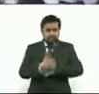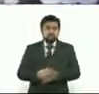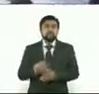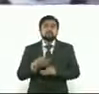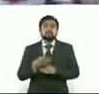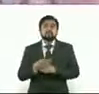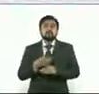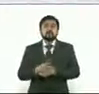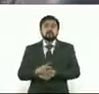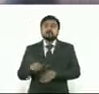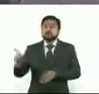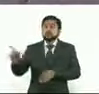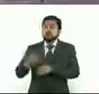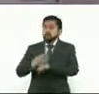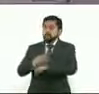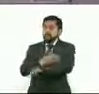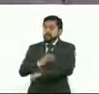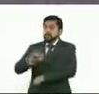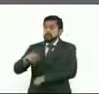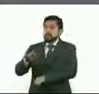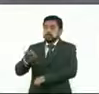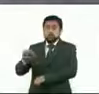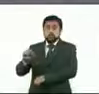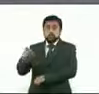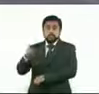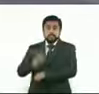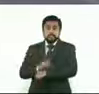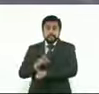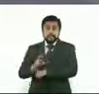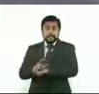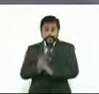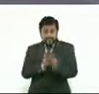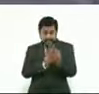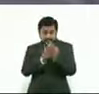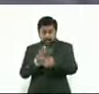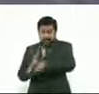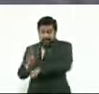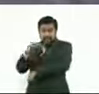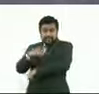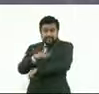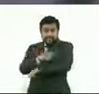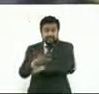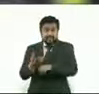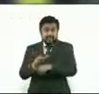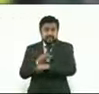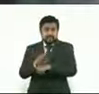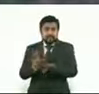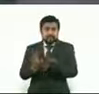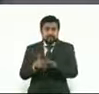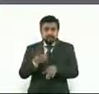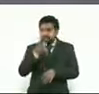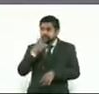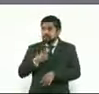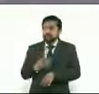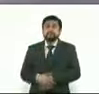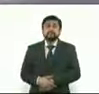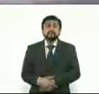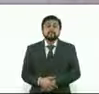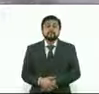Torres al Monumento de la Revolución, donde están pasando los punteros en la rama varonil. Adelante, Fernando Jesús.